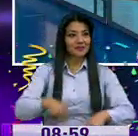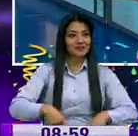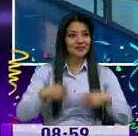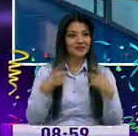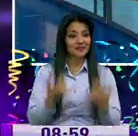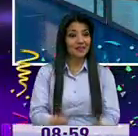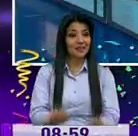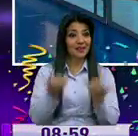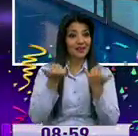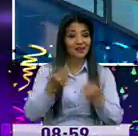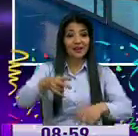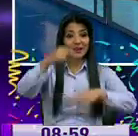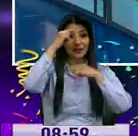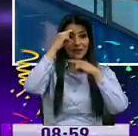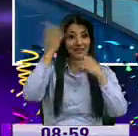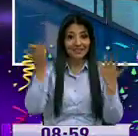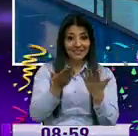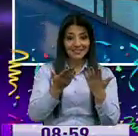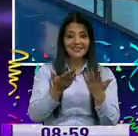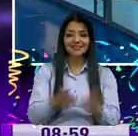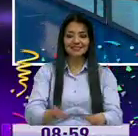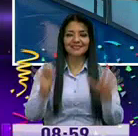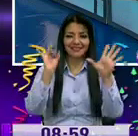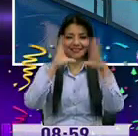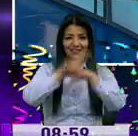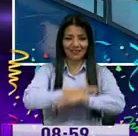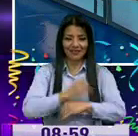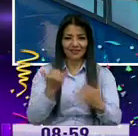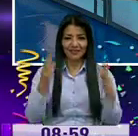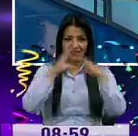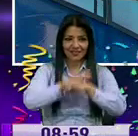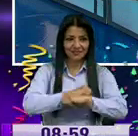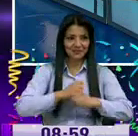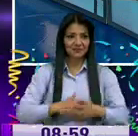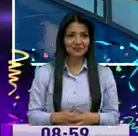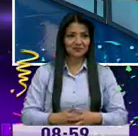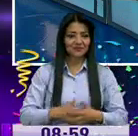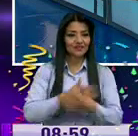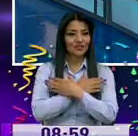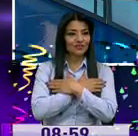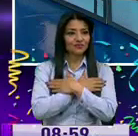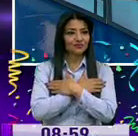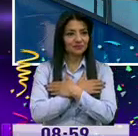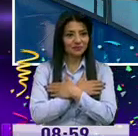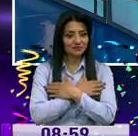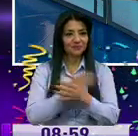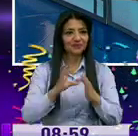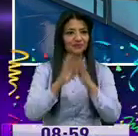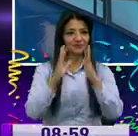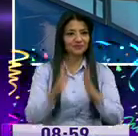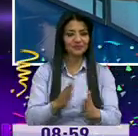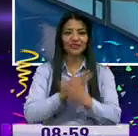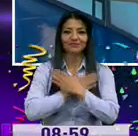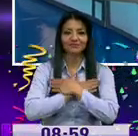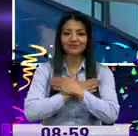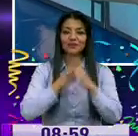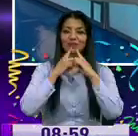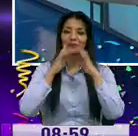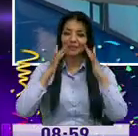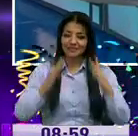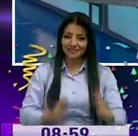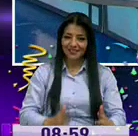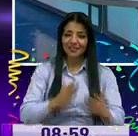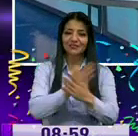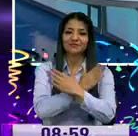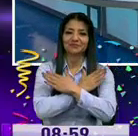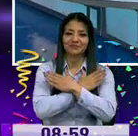de las noticias, 7 de la noche. Mi querido Esteban Verdesoto. Mi querido cumpleañero, reciba